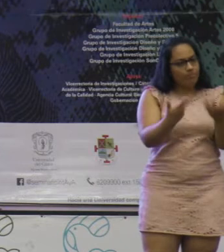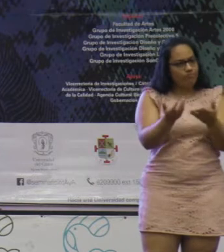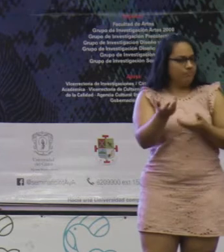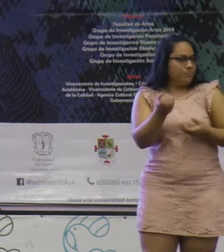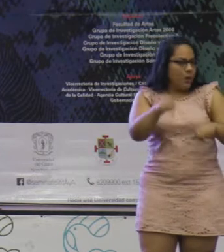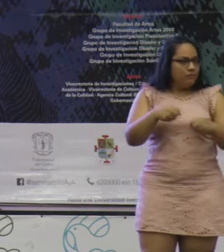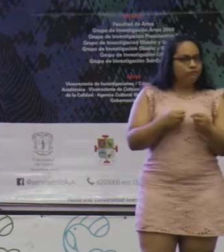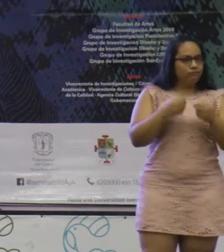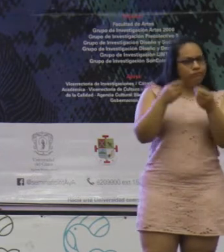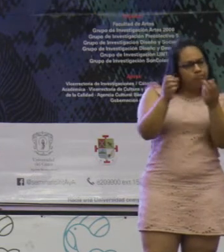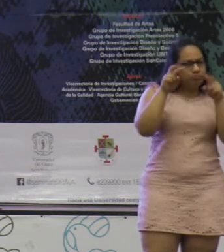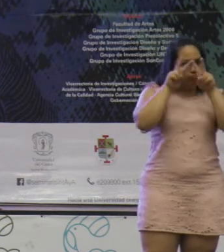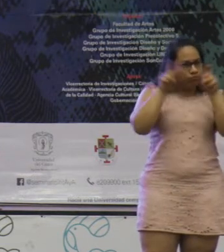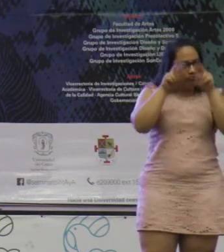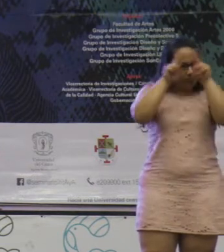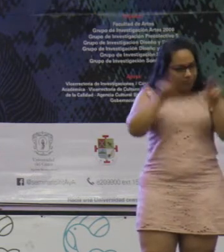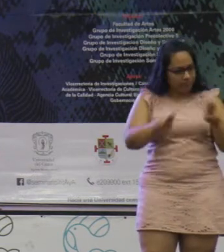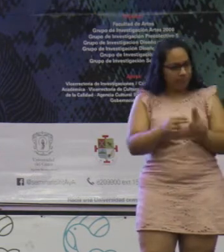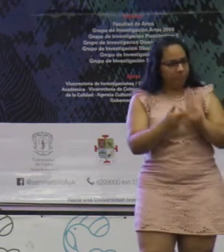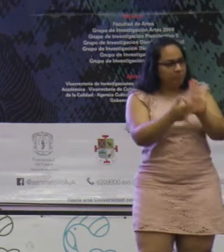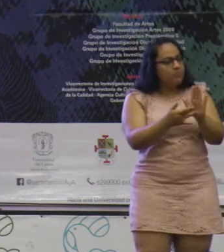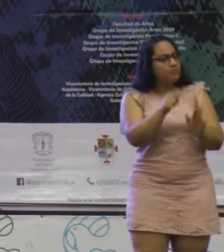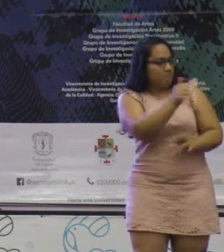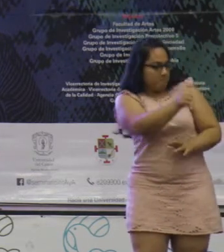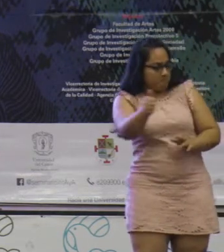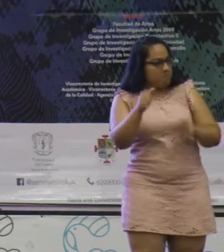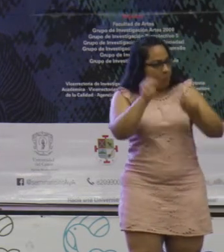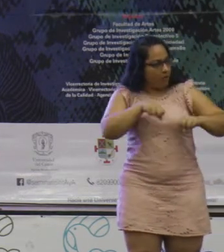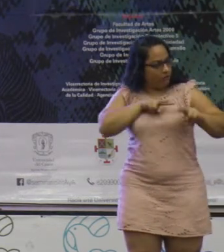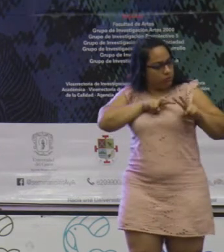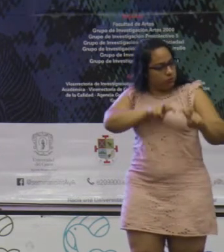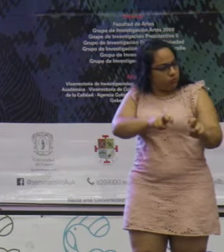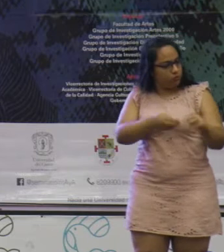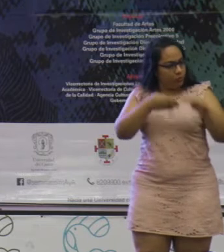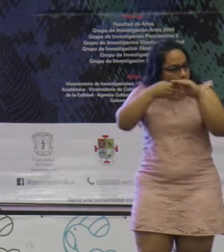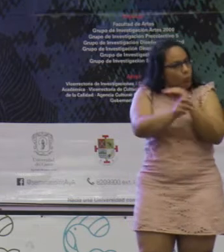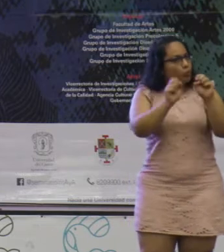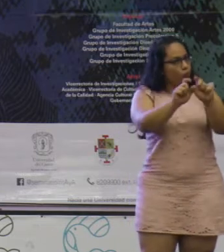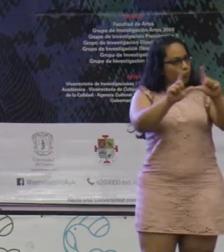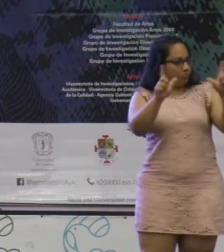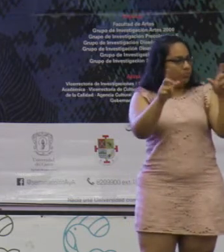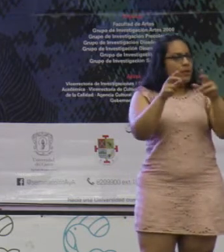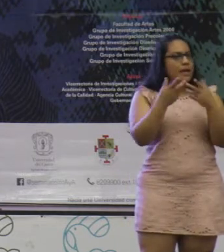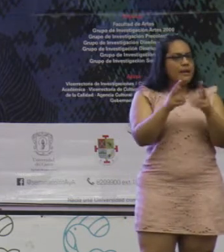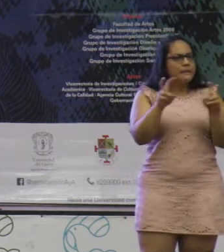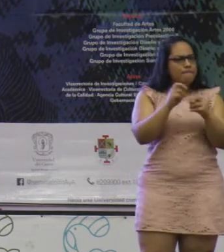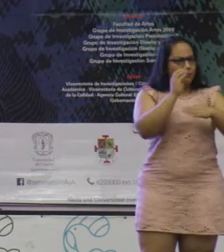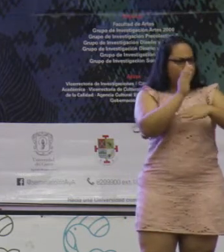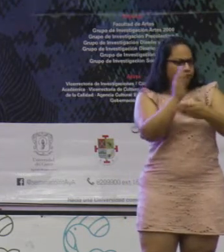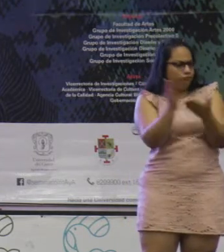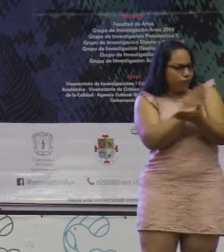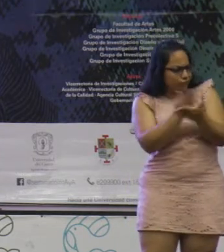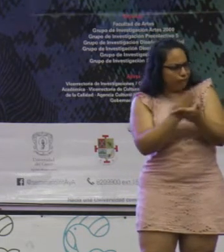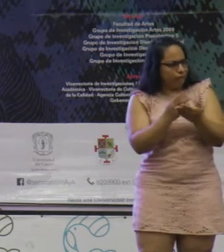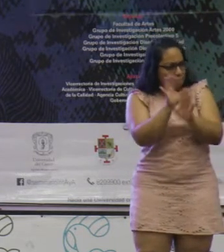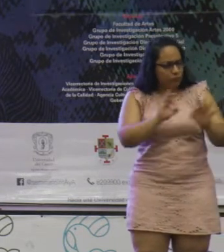compartir bibliografía, les quiero nombrar para que revisen una perspectiva un poco editorial, pero creo que de las